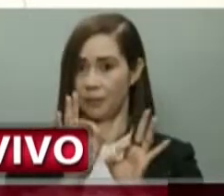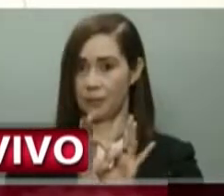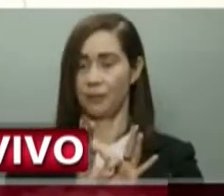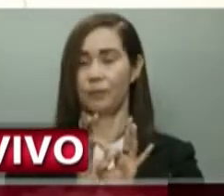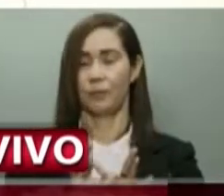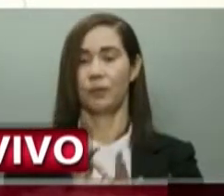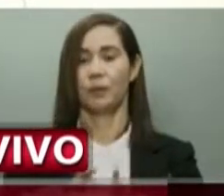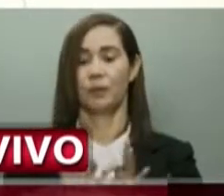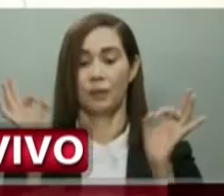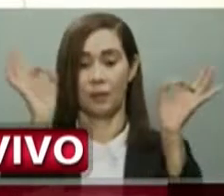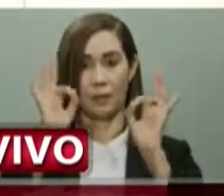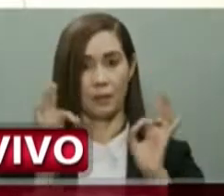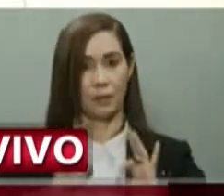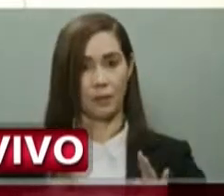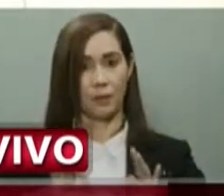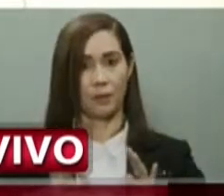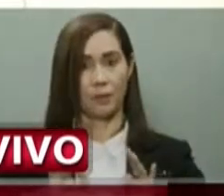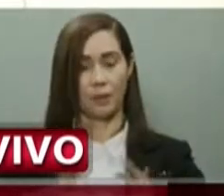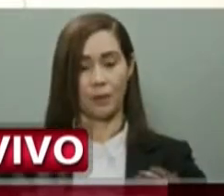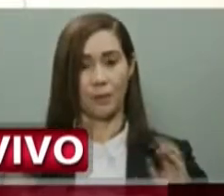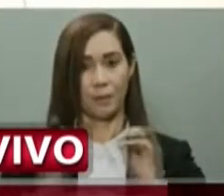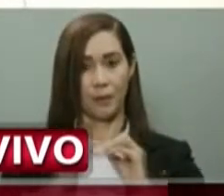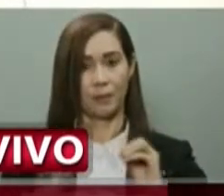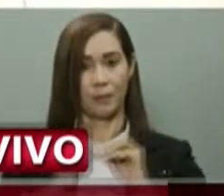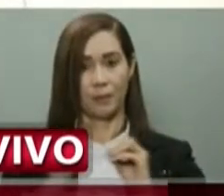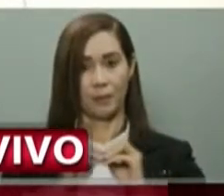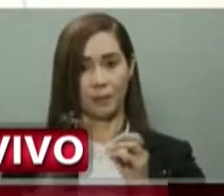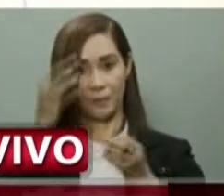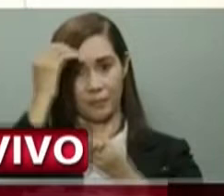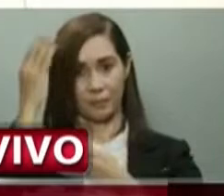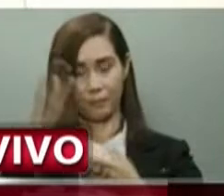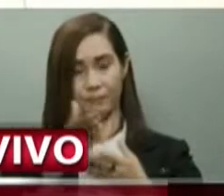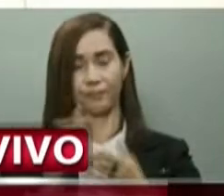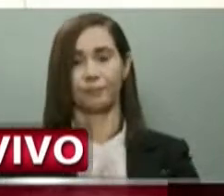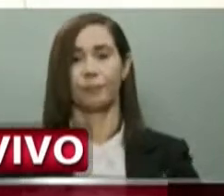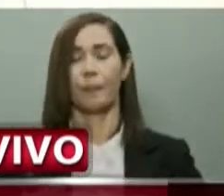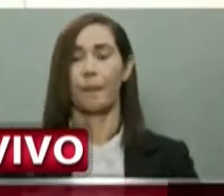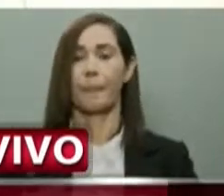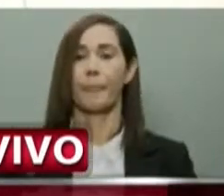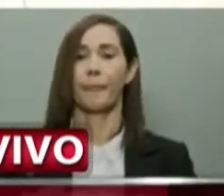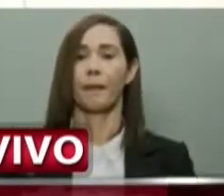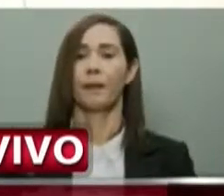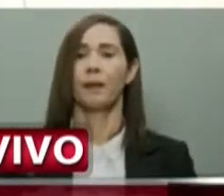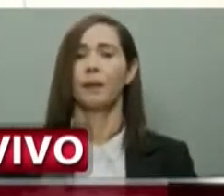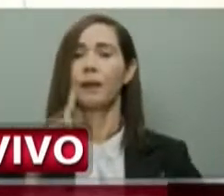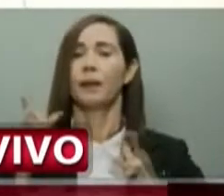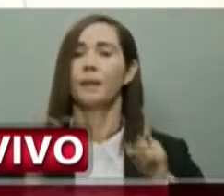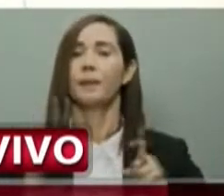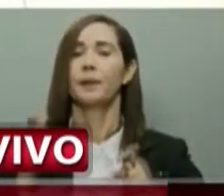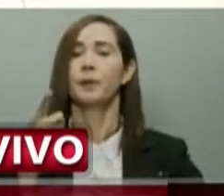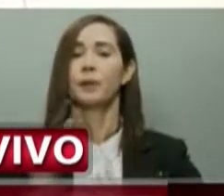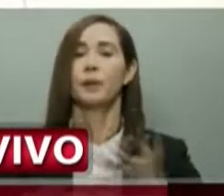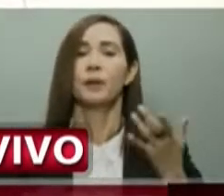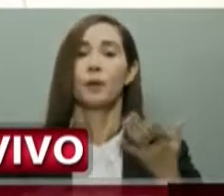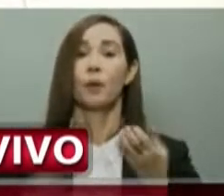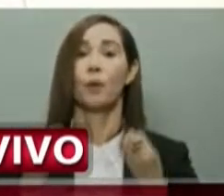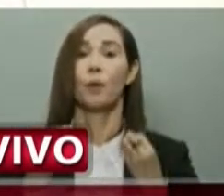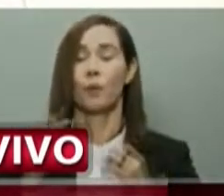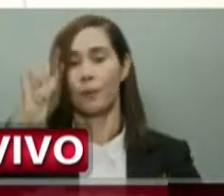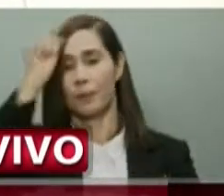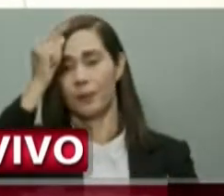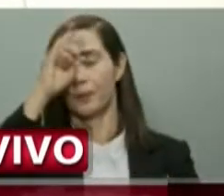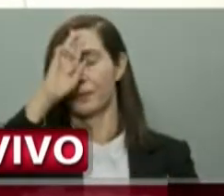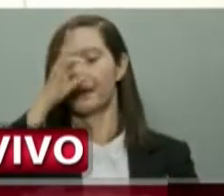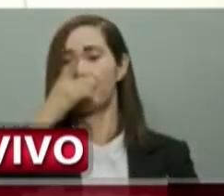sabemos que de manera oportuna multiplicará todas estas informaciones. La pregunta es esta: ¿cómo el gobierno de la